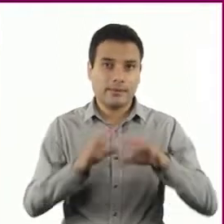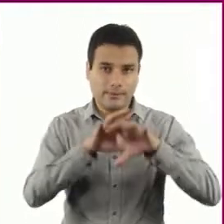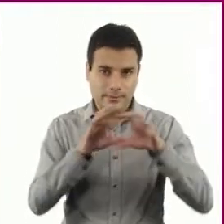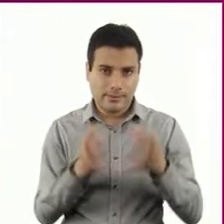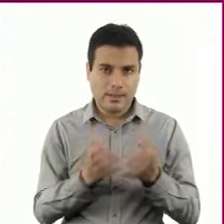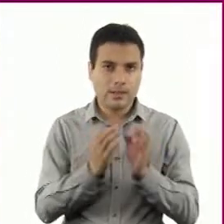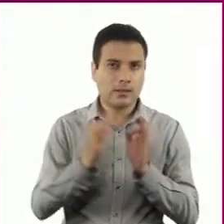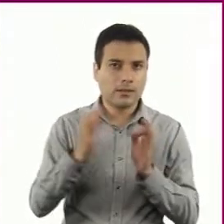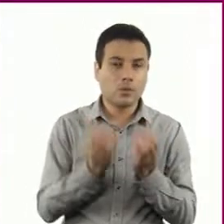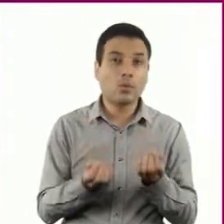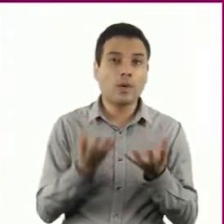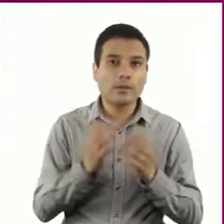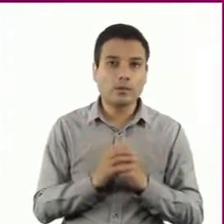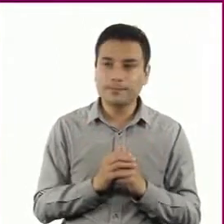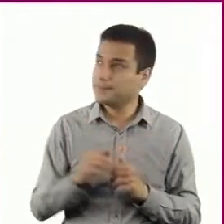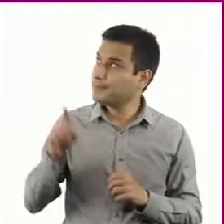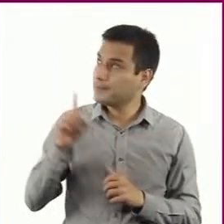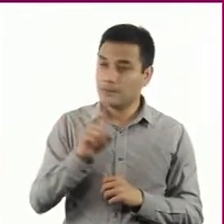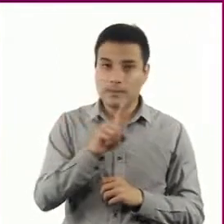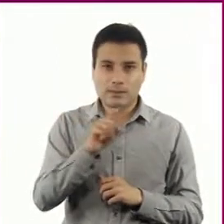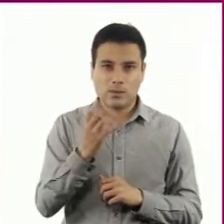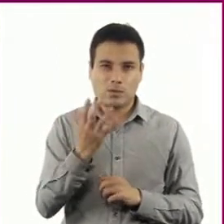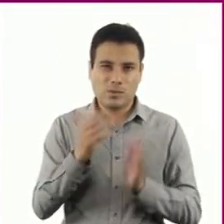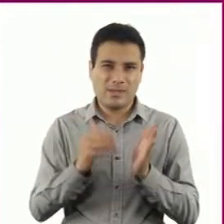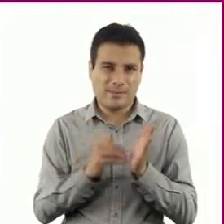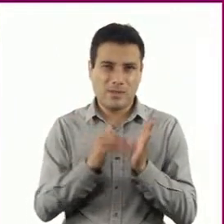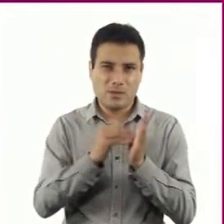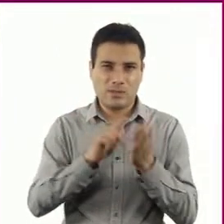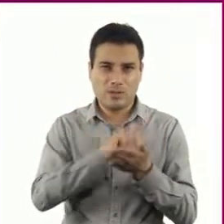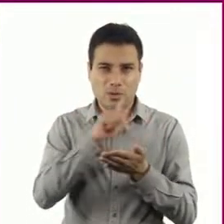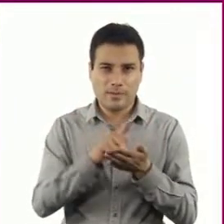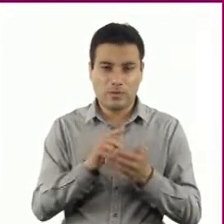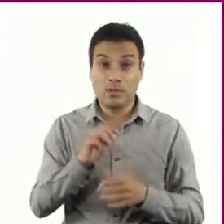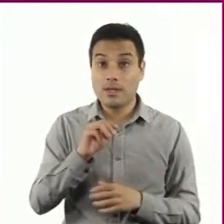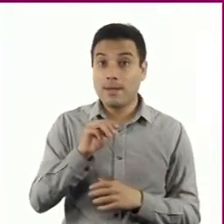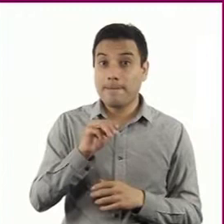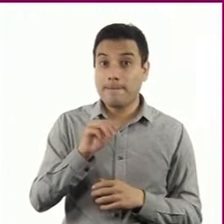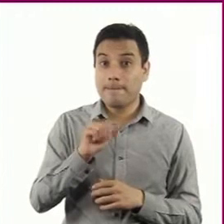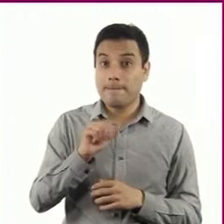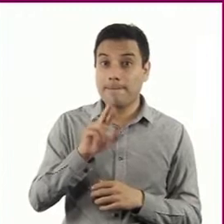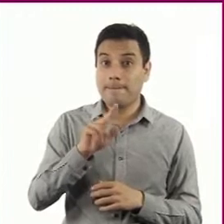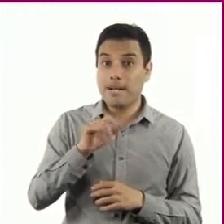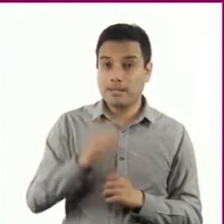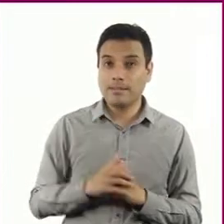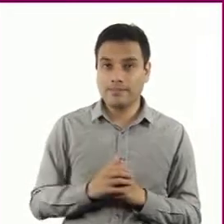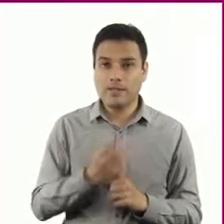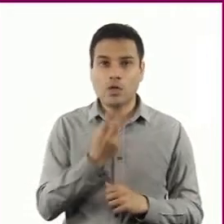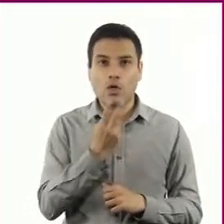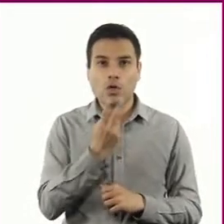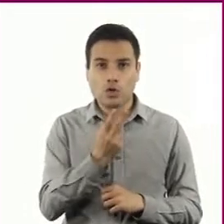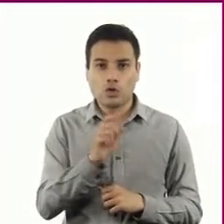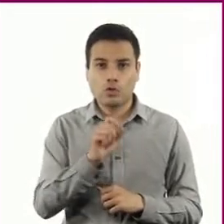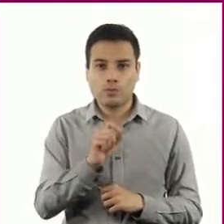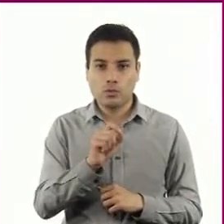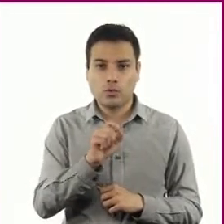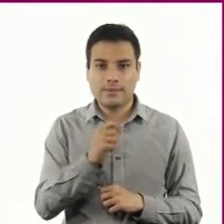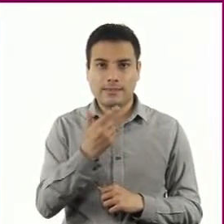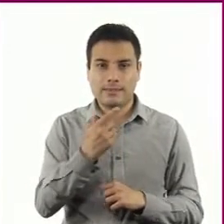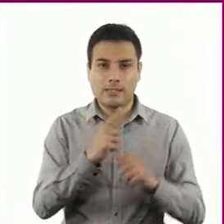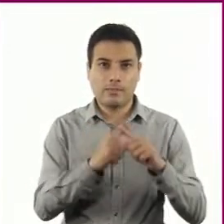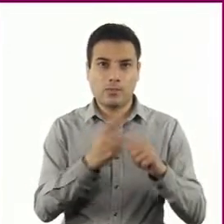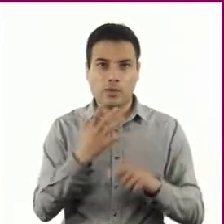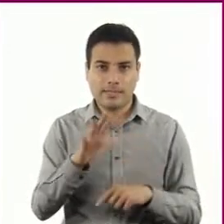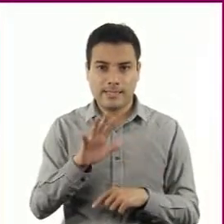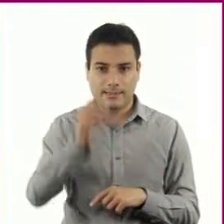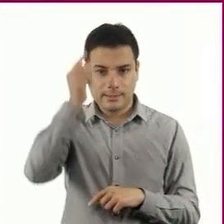es de 150 millones de kilómetros y la distancia de Marte es de 2.27 por 10 a la octava potencia de